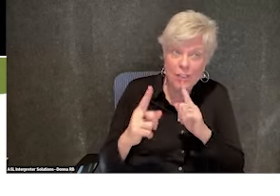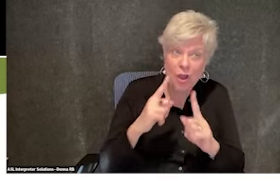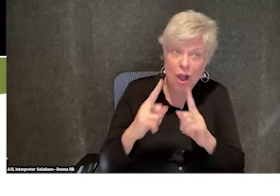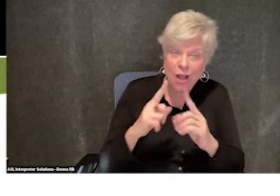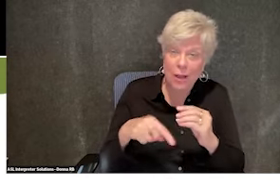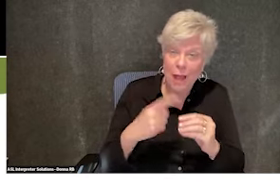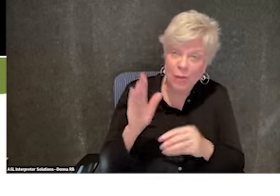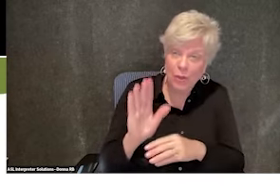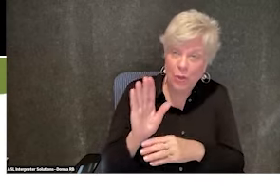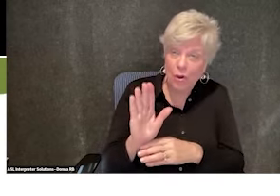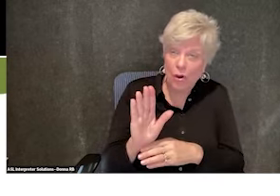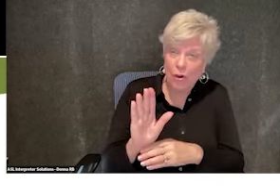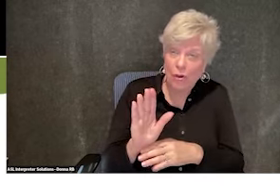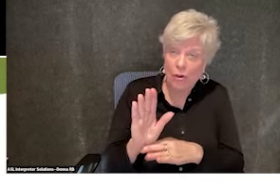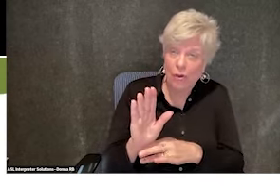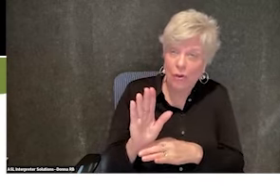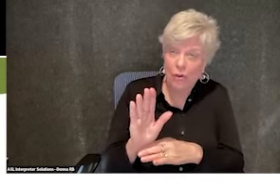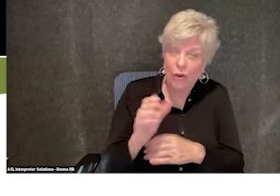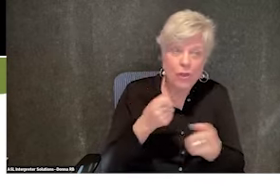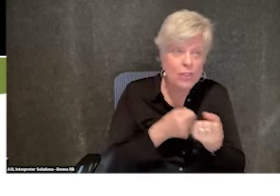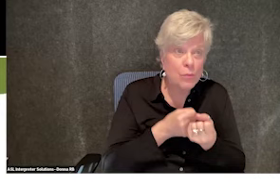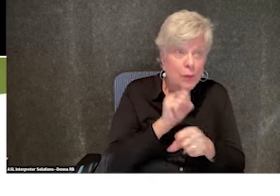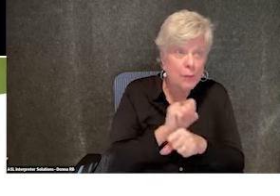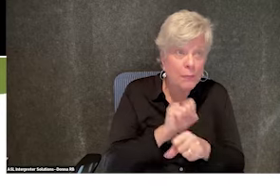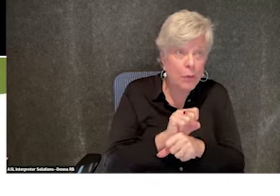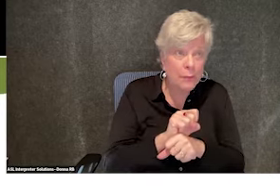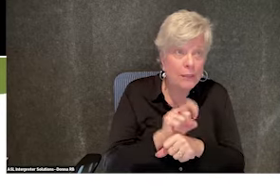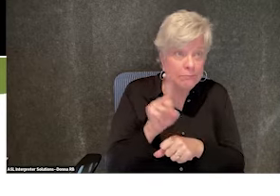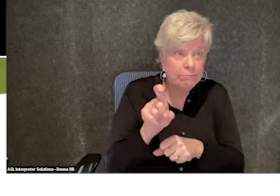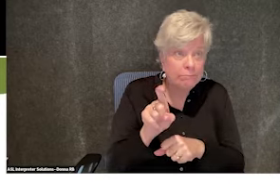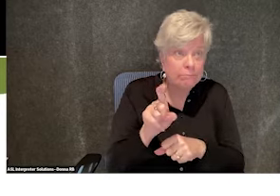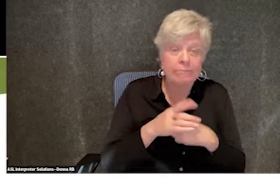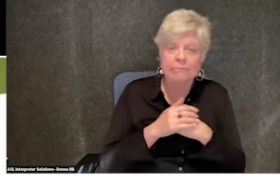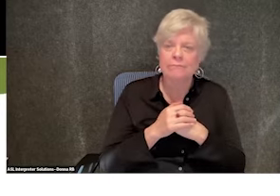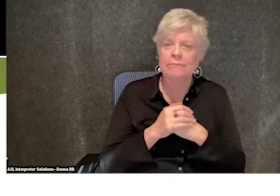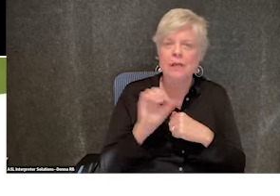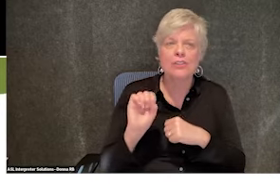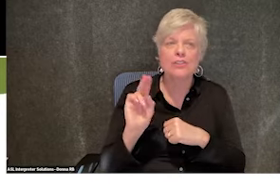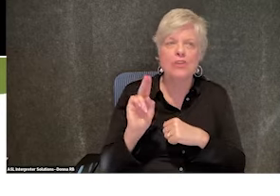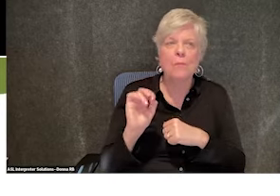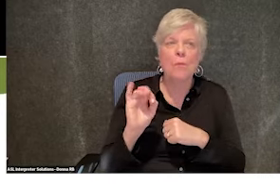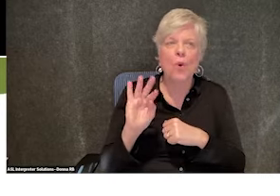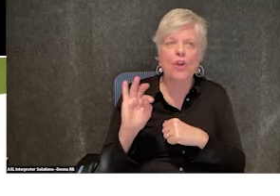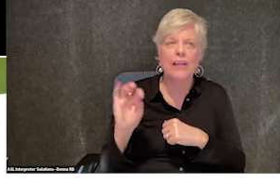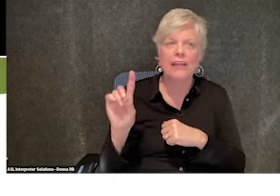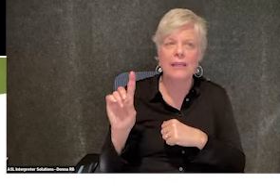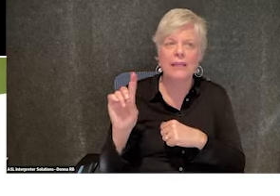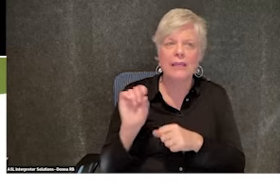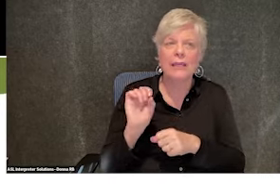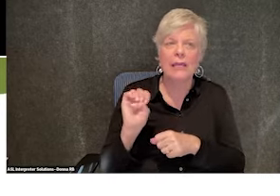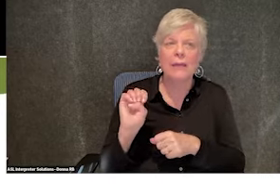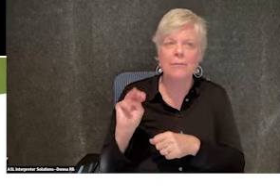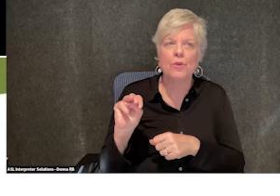Yo antes tenía el DBR, pero ahora ya no tengo DBR, o sea, alguien que me ayuda con